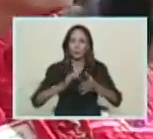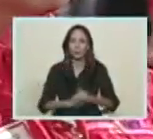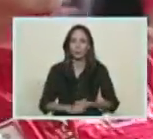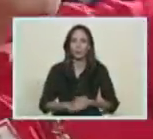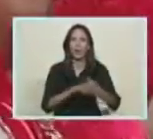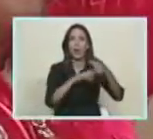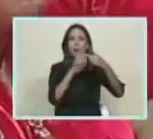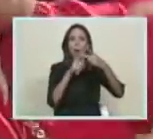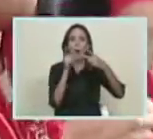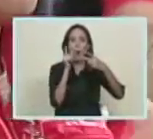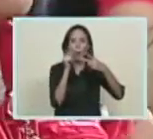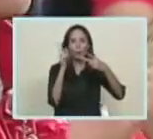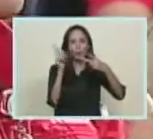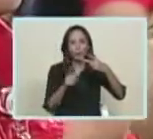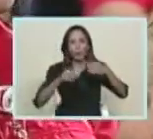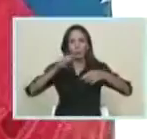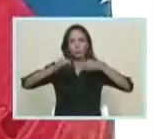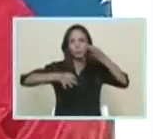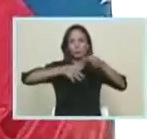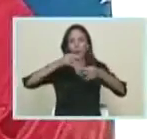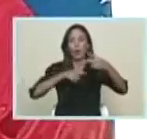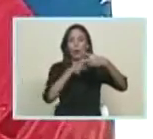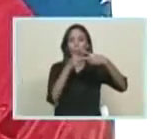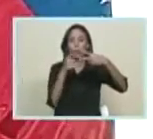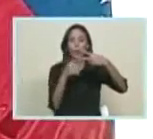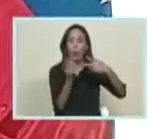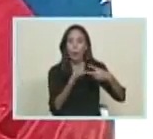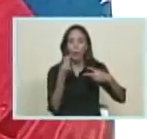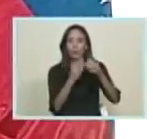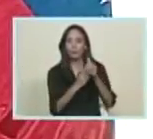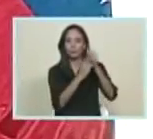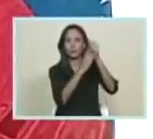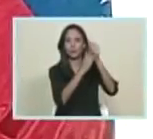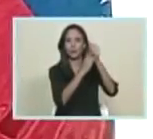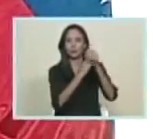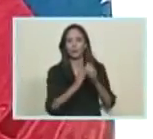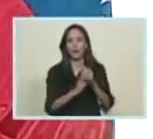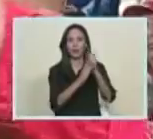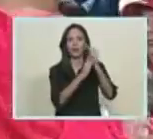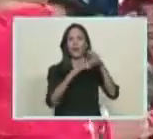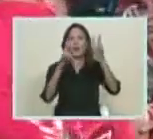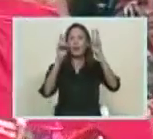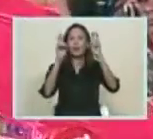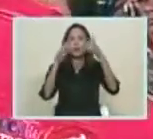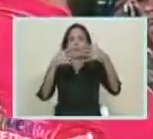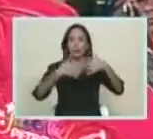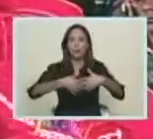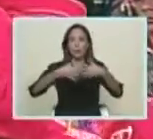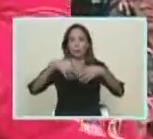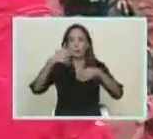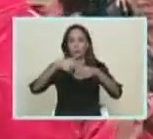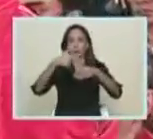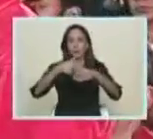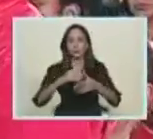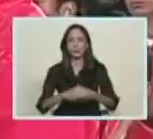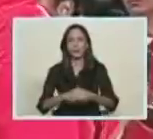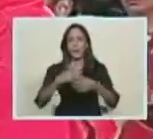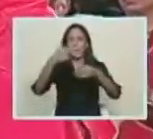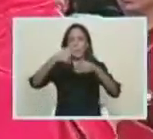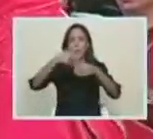Edgar Blanco, dos jóvenes líderes de la nueva PDVSA, de la